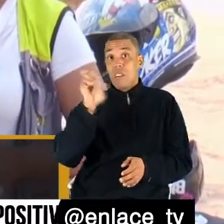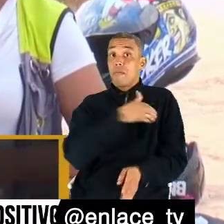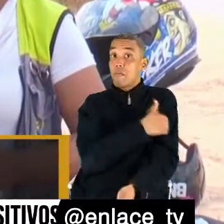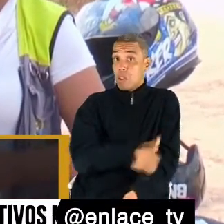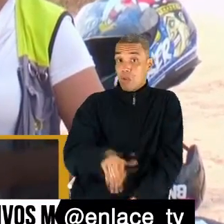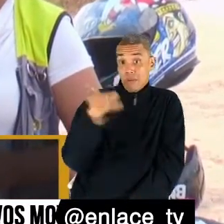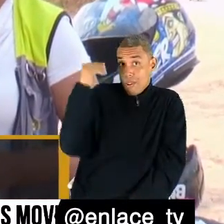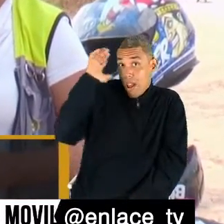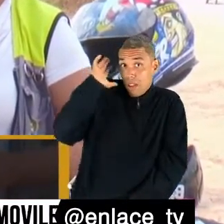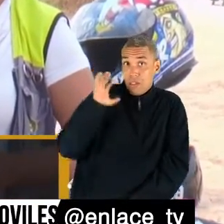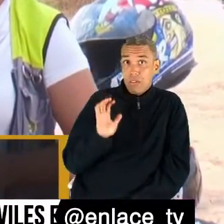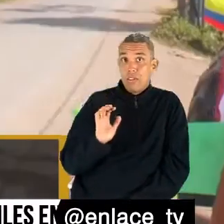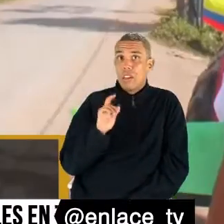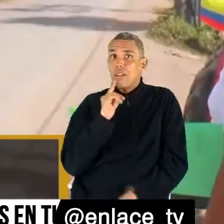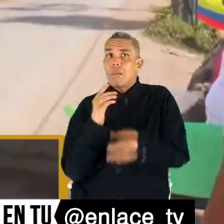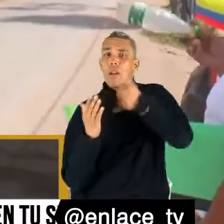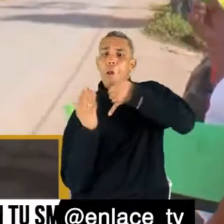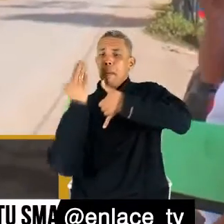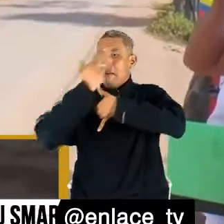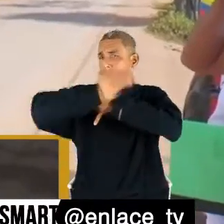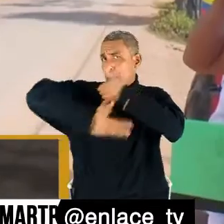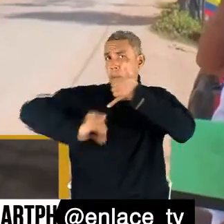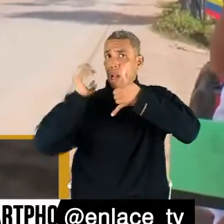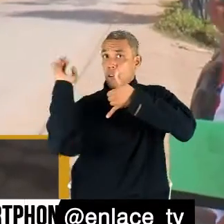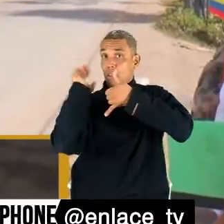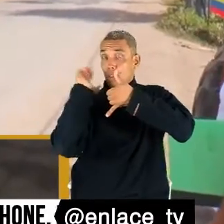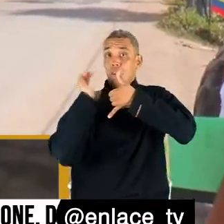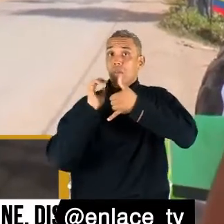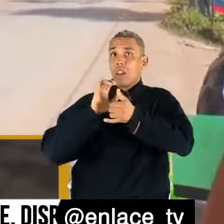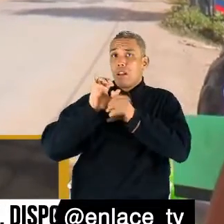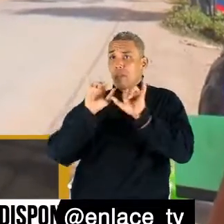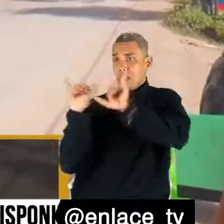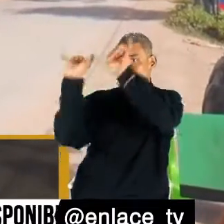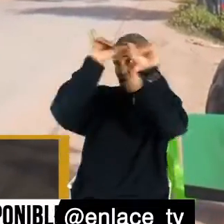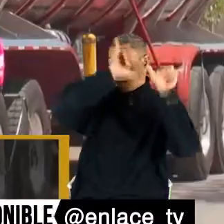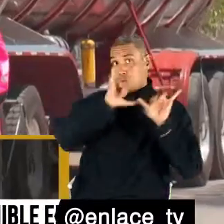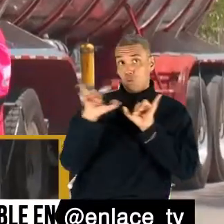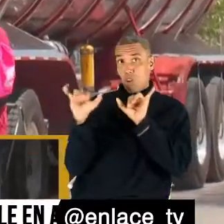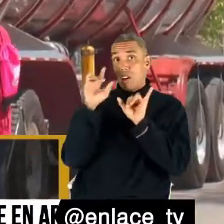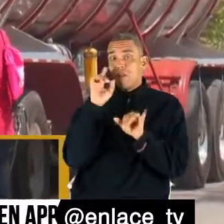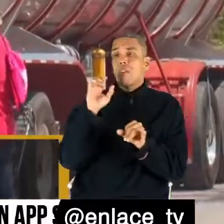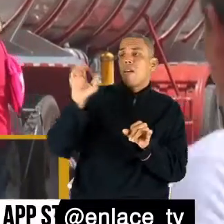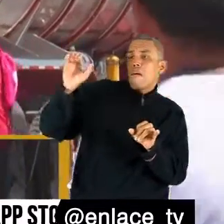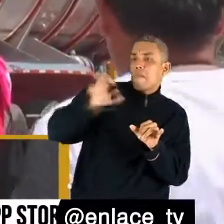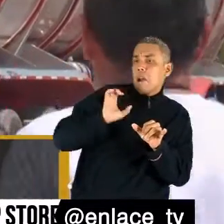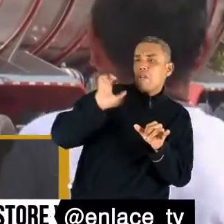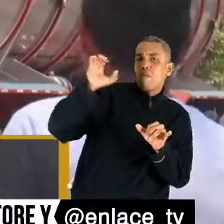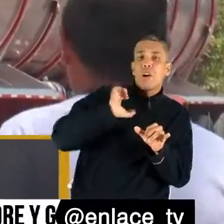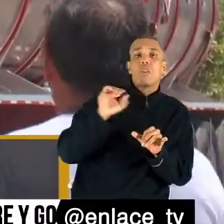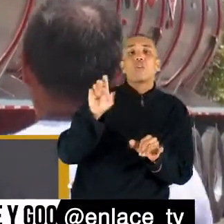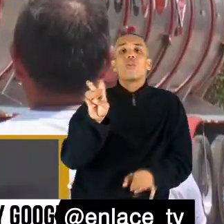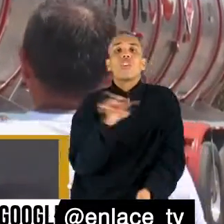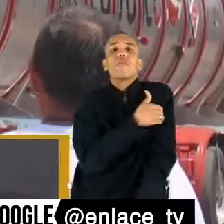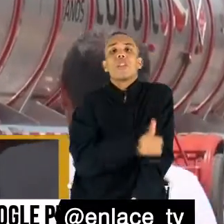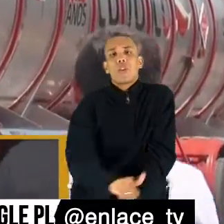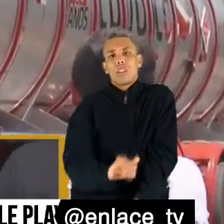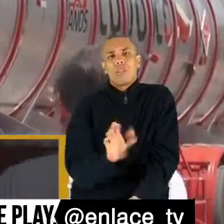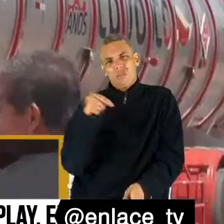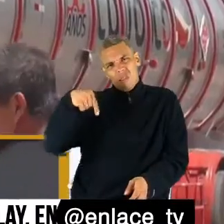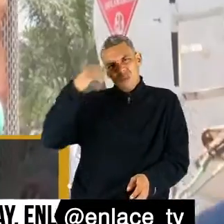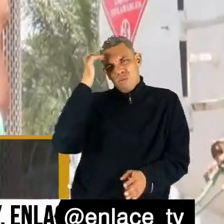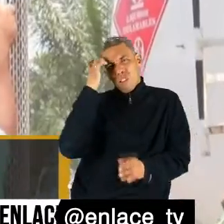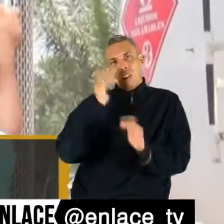que Barranca Bermeja Rubiales debe valer lo mismo, 7.200.000. Sumando esas dos cifras darían